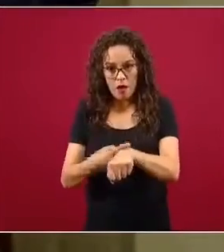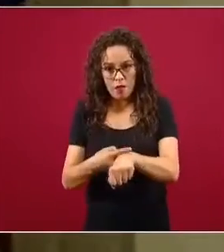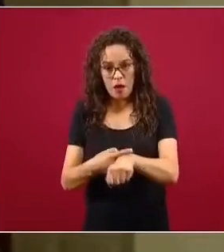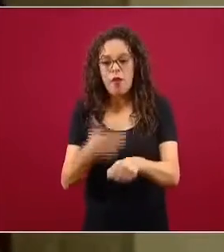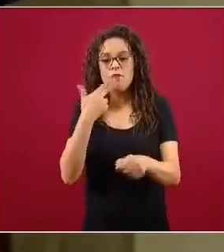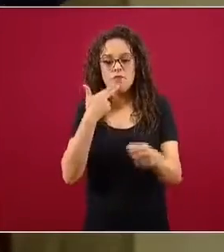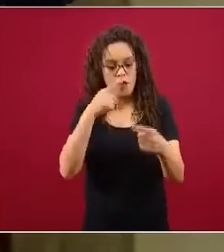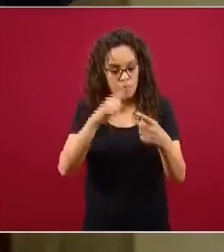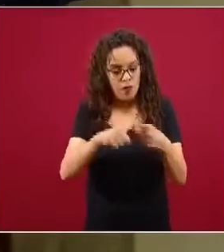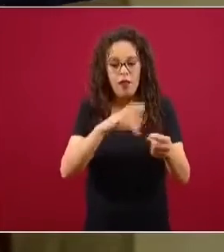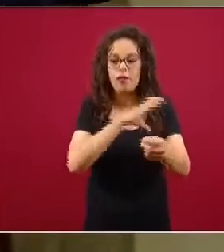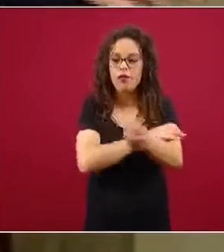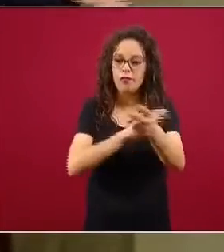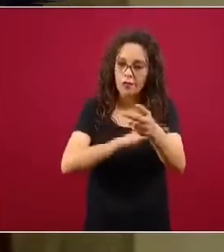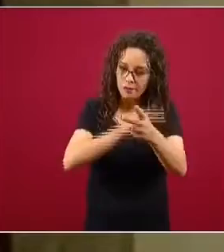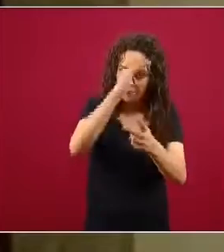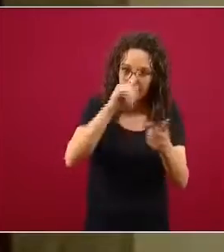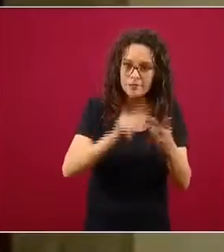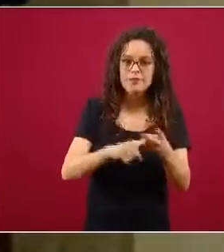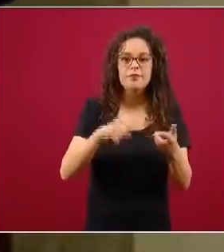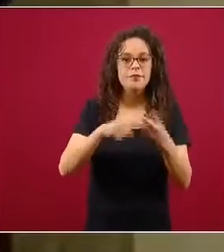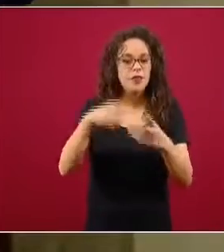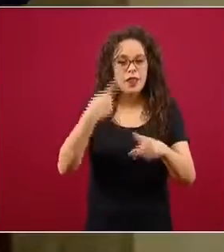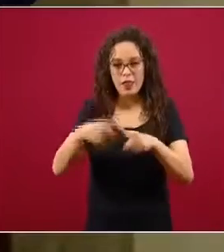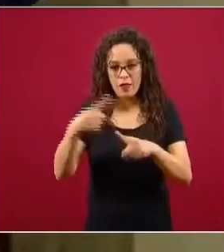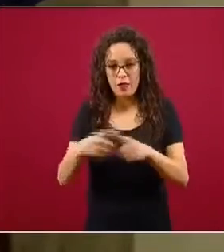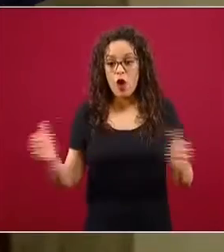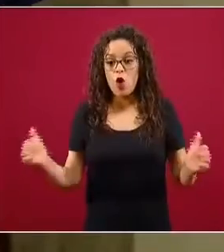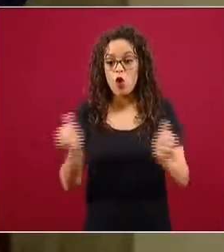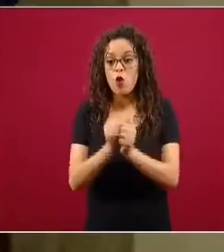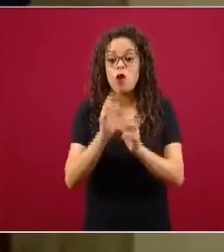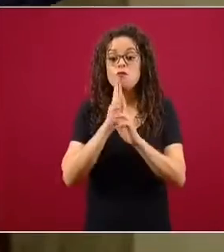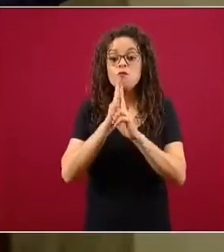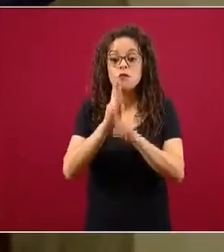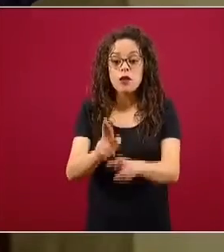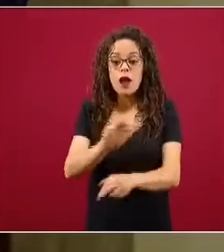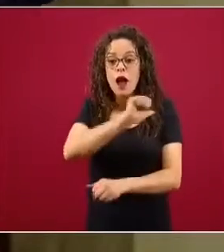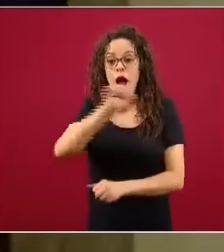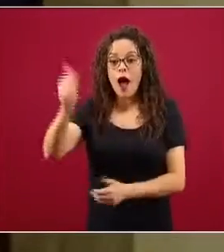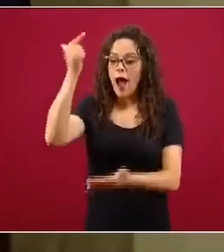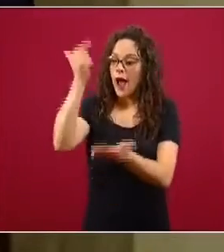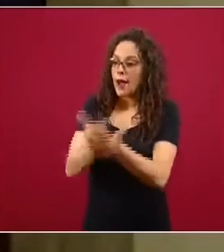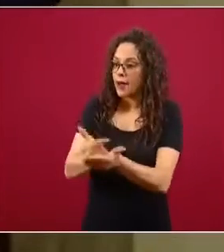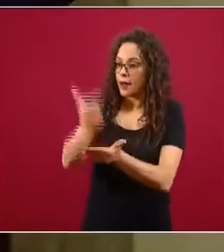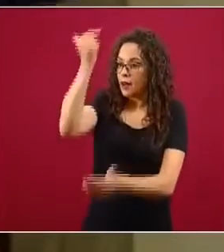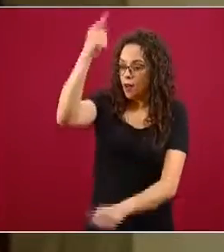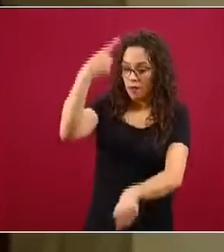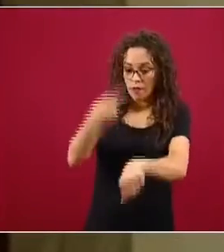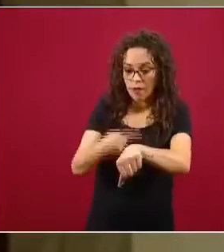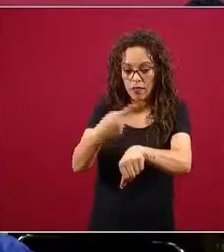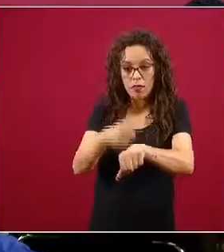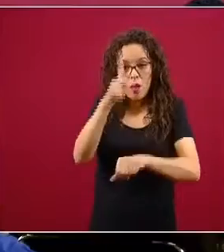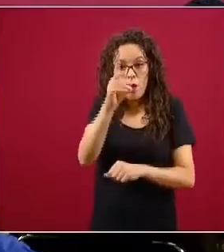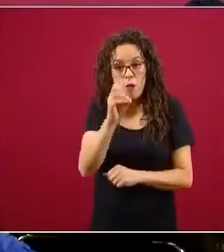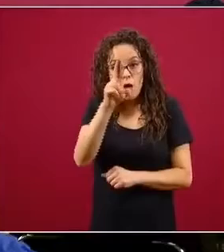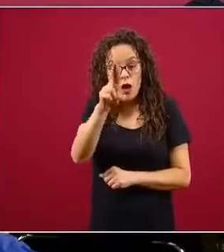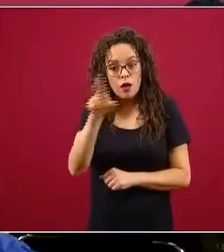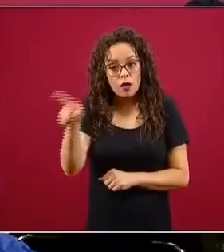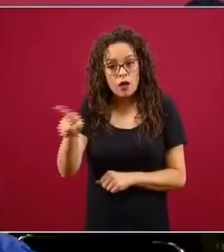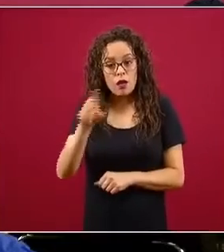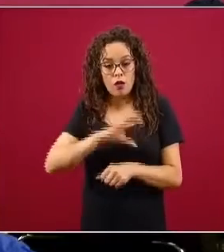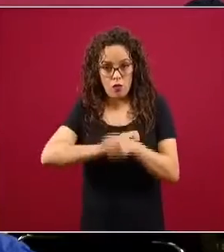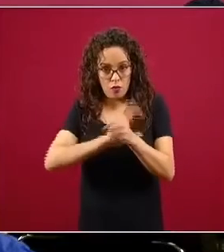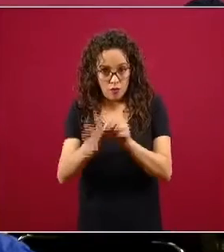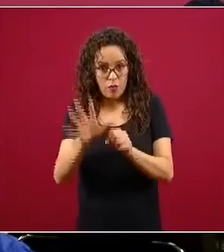diabetes, hipertensión arterial, enfermedad cardiovascular, con los resultados graves de enfermedad por COVID. Pero también, por otro lado,